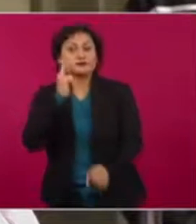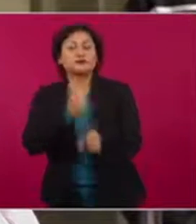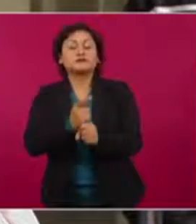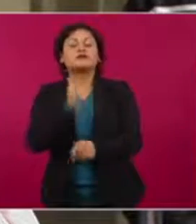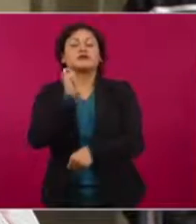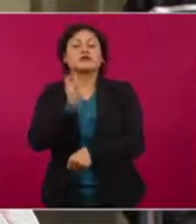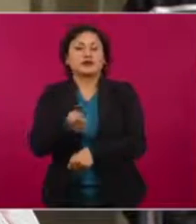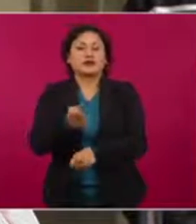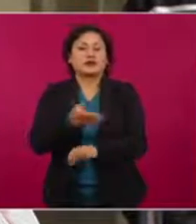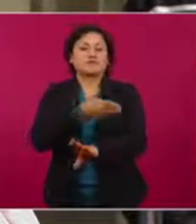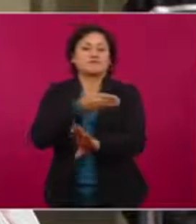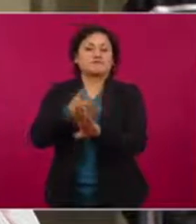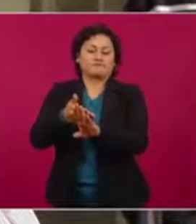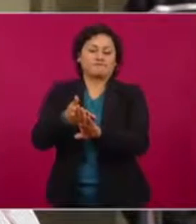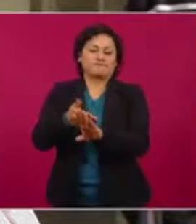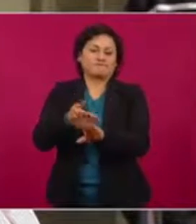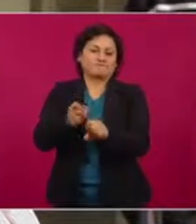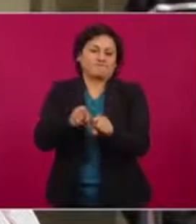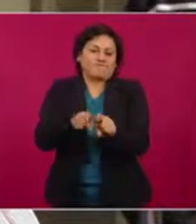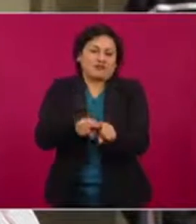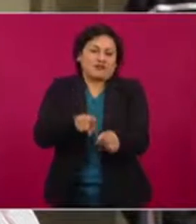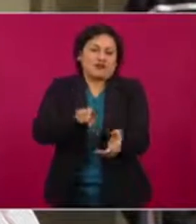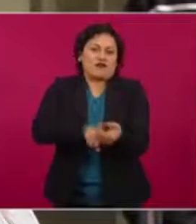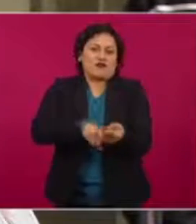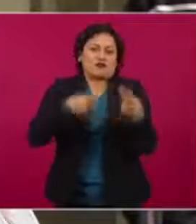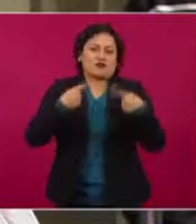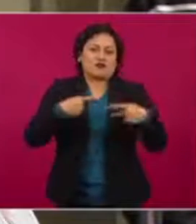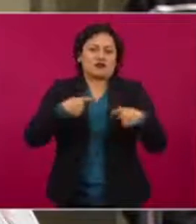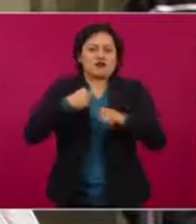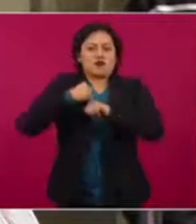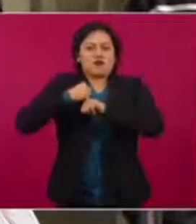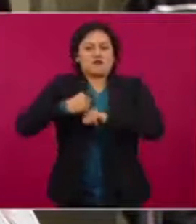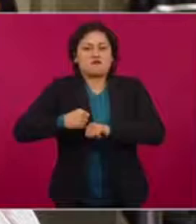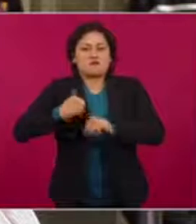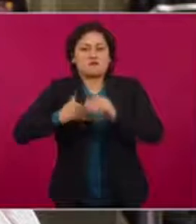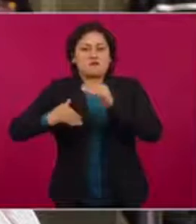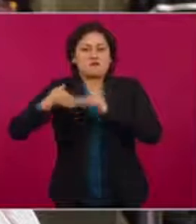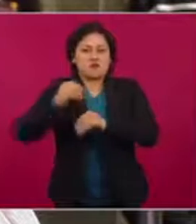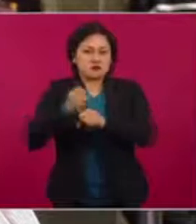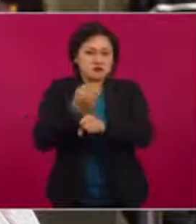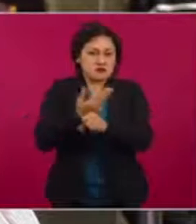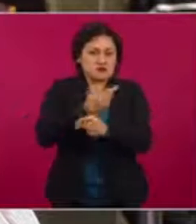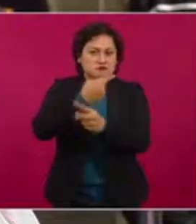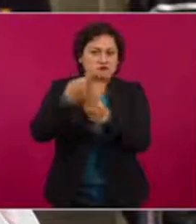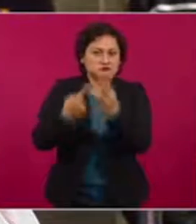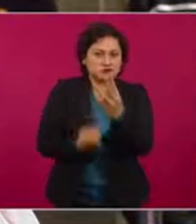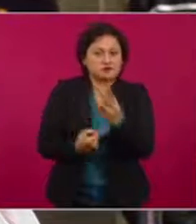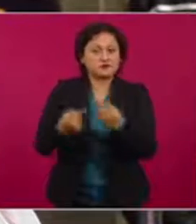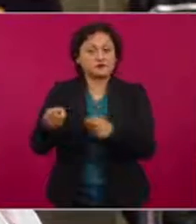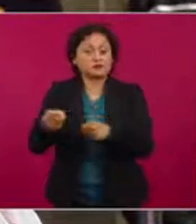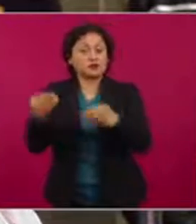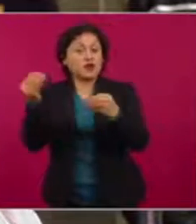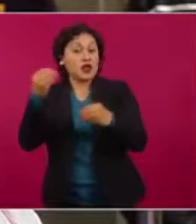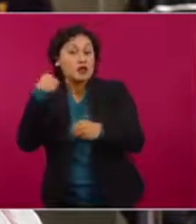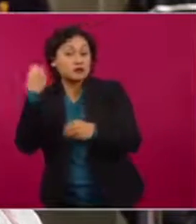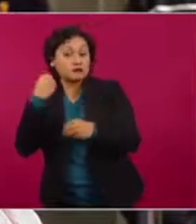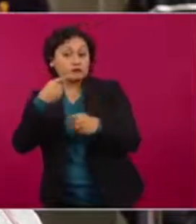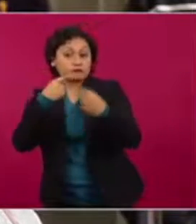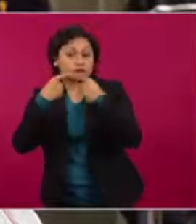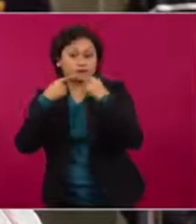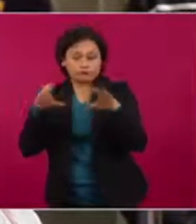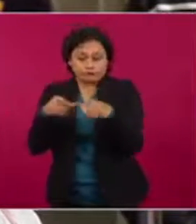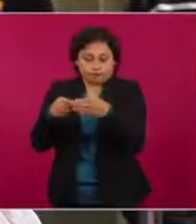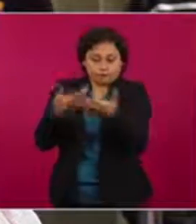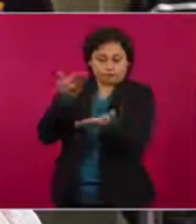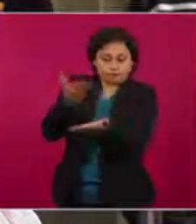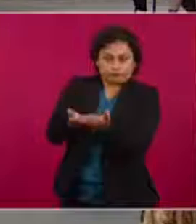agresiones está en los funcionarios públicos. Se está hablando de un registro nacional de agresores en esta creación de este modelo. Saber si